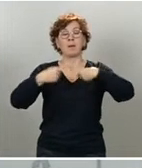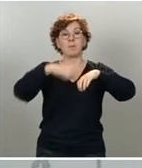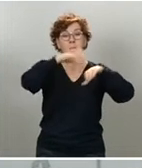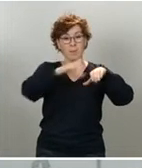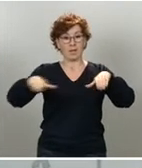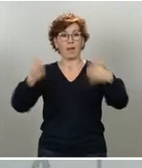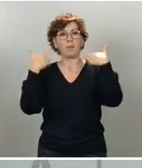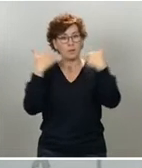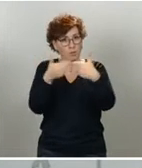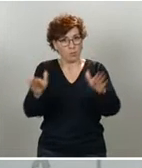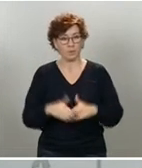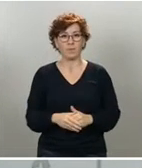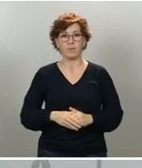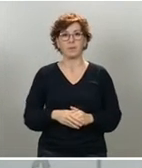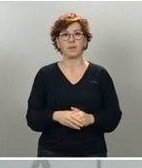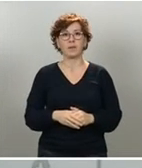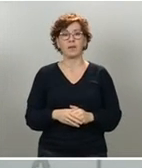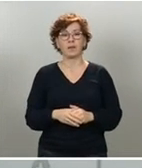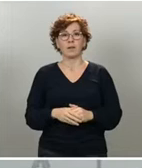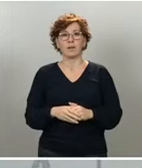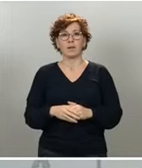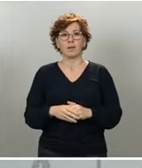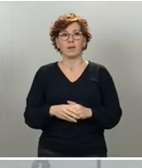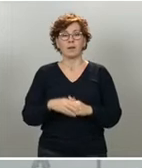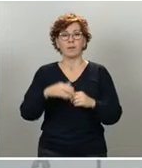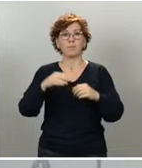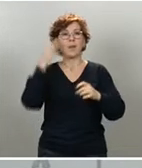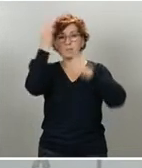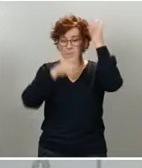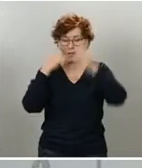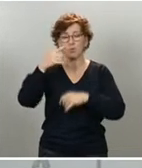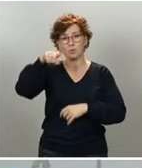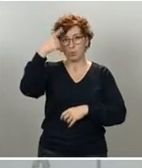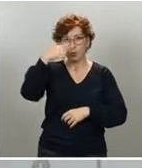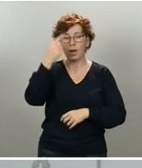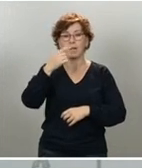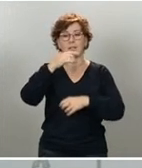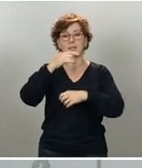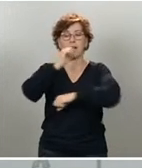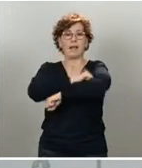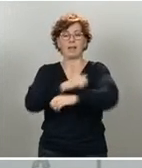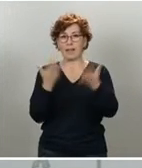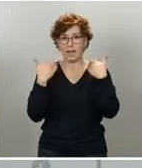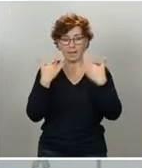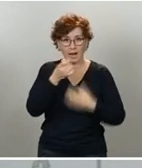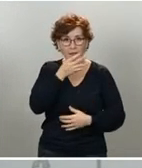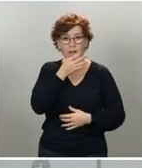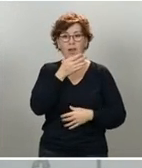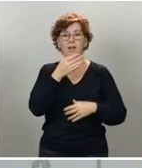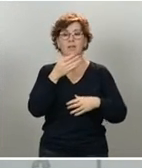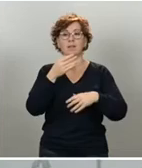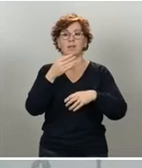las terrazas, así como las bibliotecas, los espectáculos culturales en recintos cerrados y al aire libre, también con limitaciones de